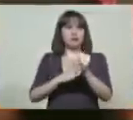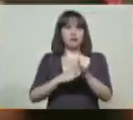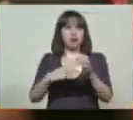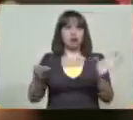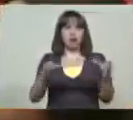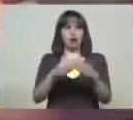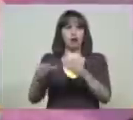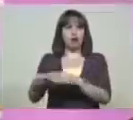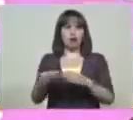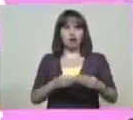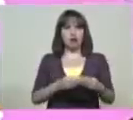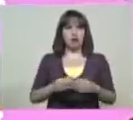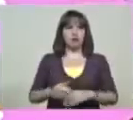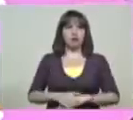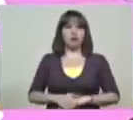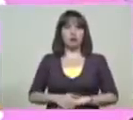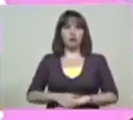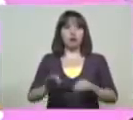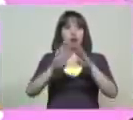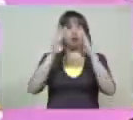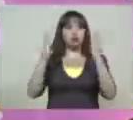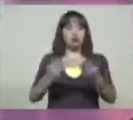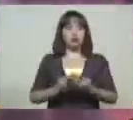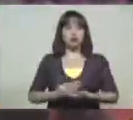partidos revolucionarios del mundo.